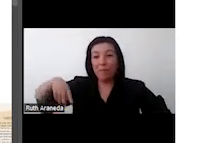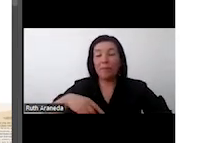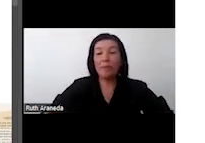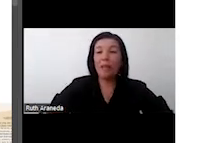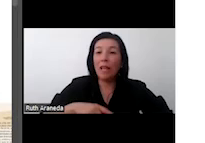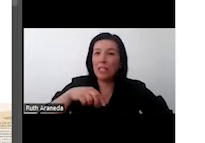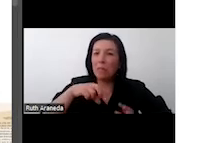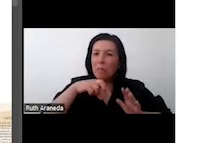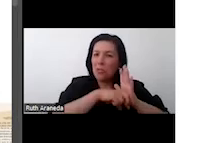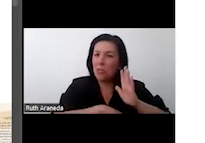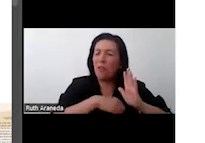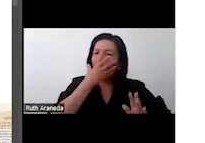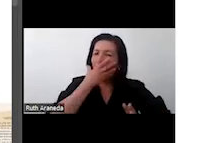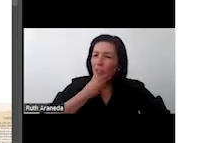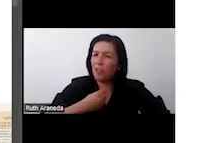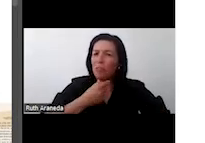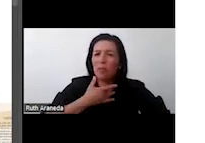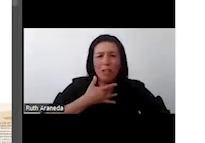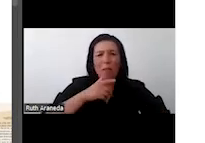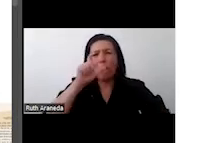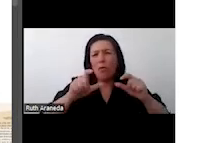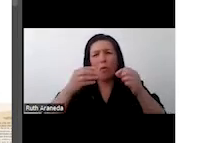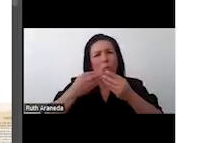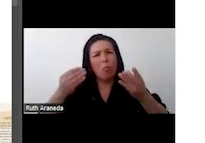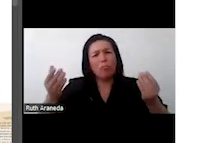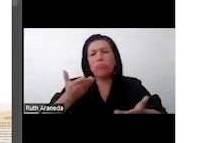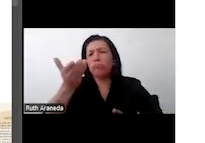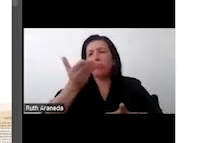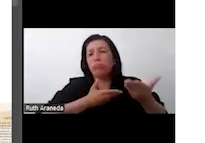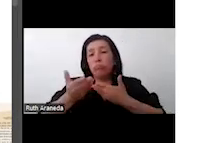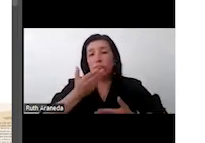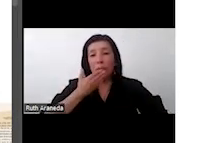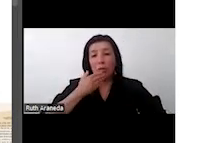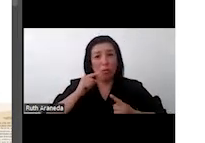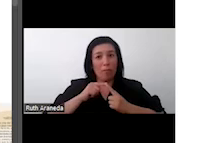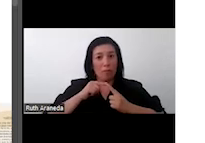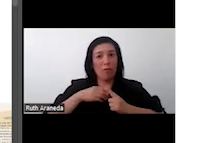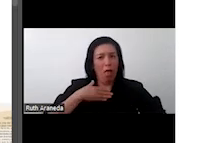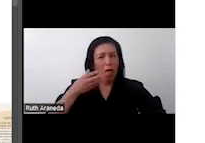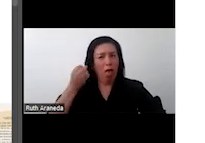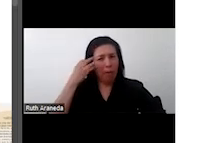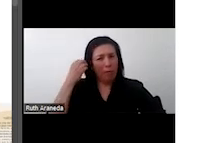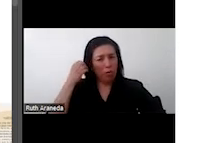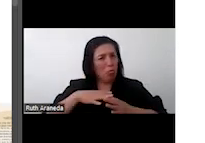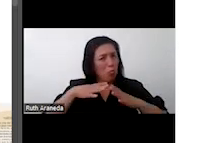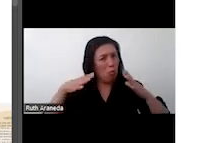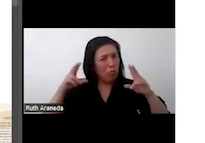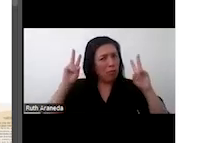fue bien bonito porque, bueno, podemos compartir con muchas personas. Yo también en lo personal aprendí mucho de las aves,